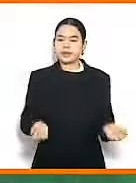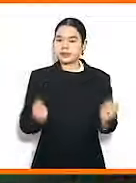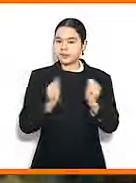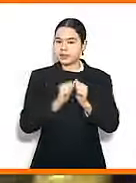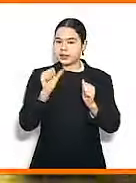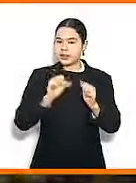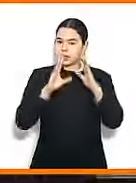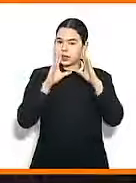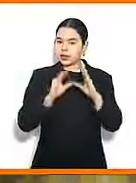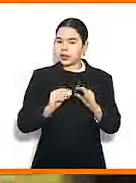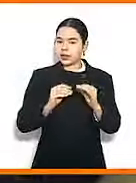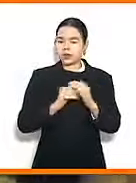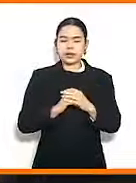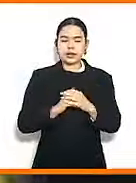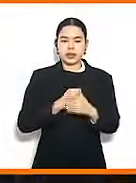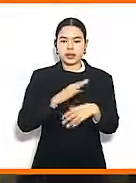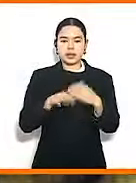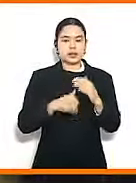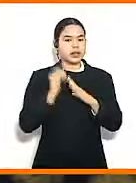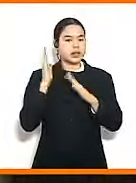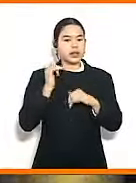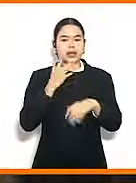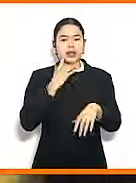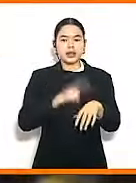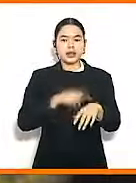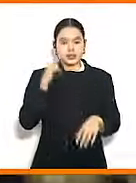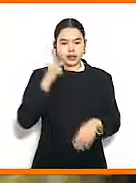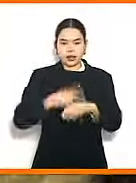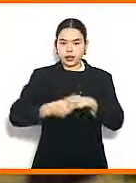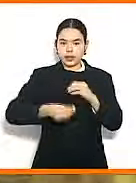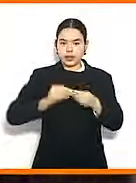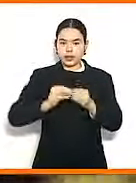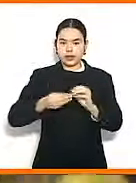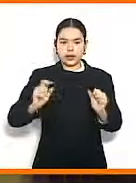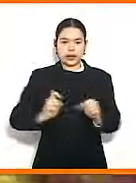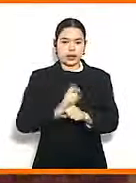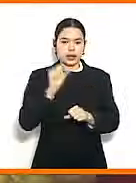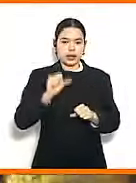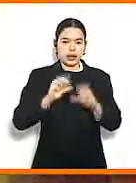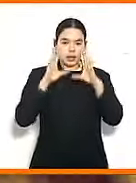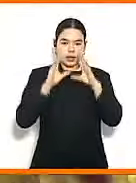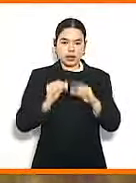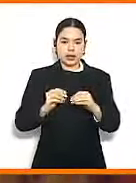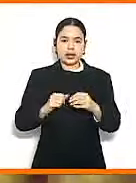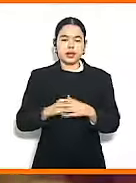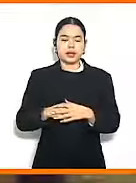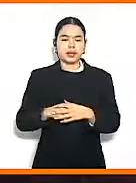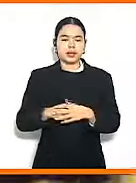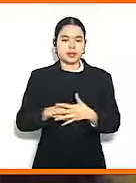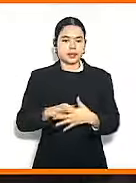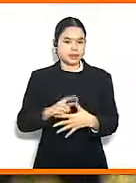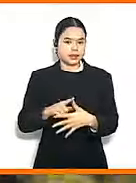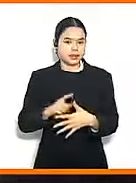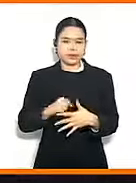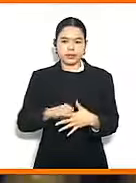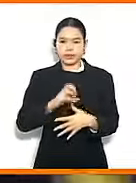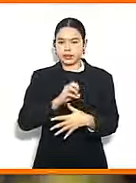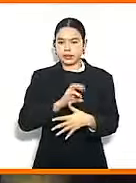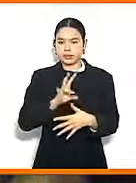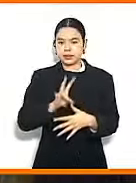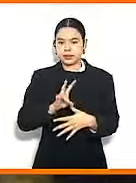noche. Suerte, viene tu primer número seleccionado en esta noche y este es